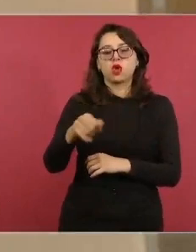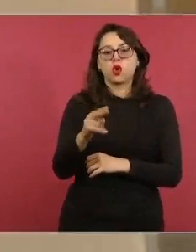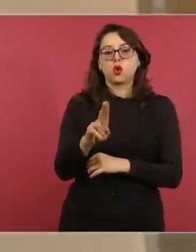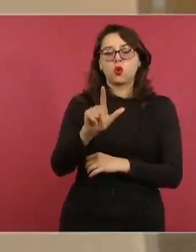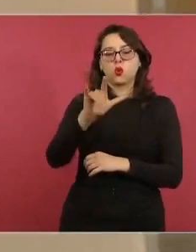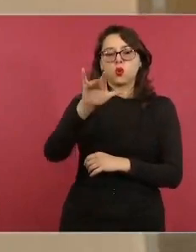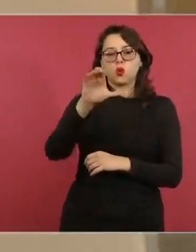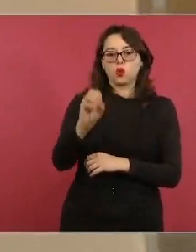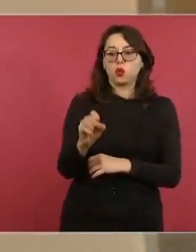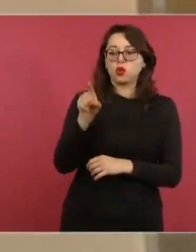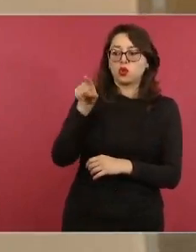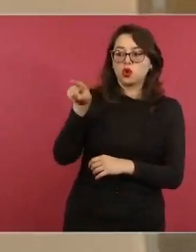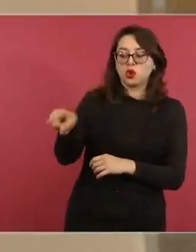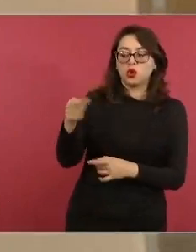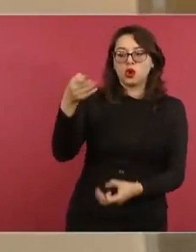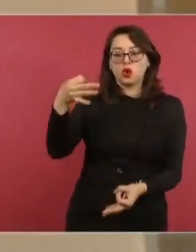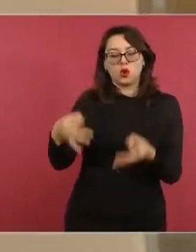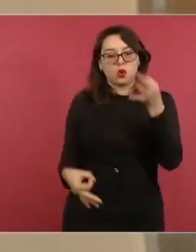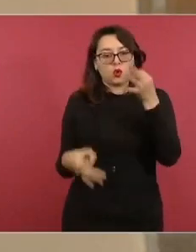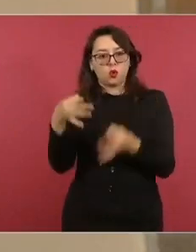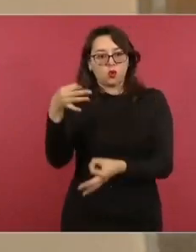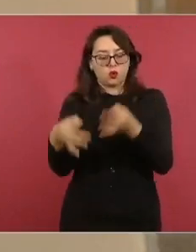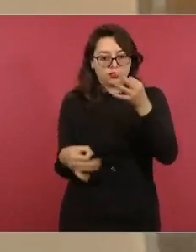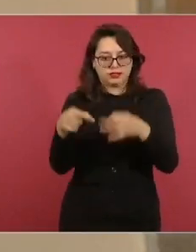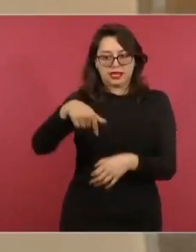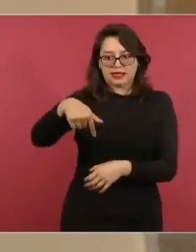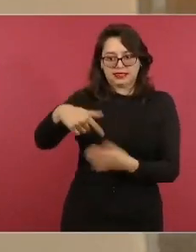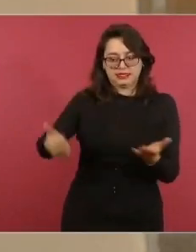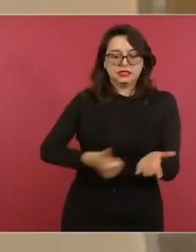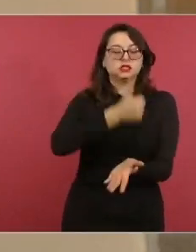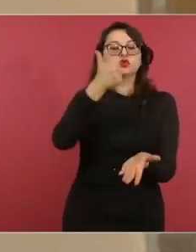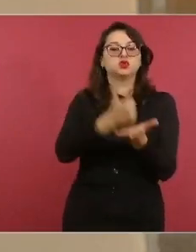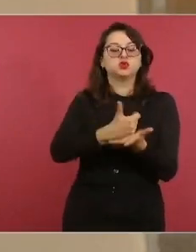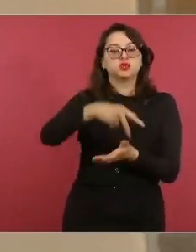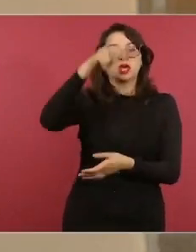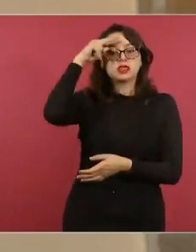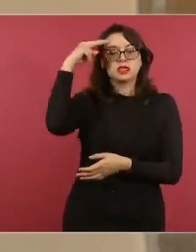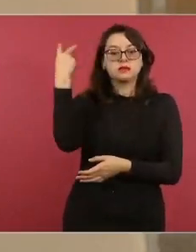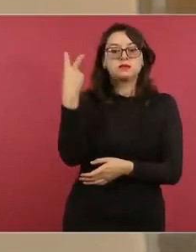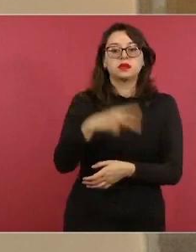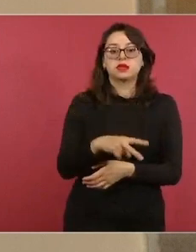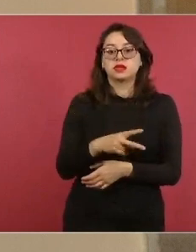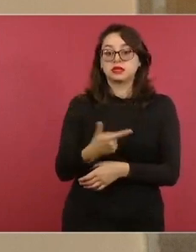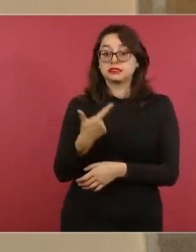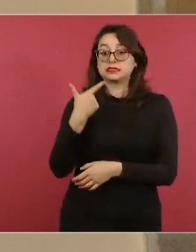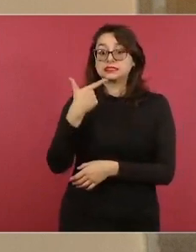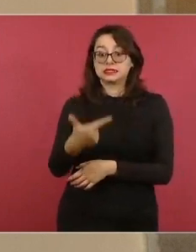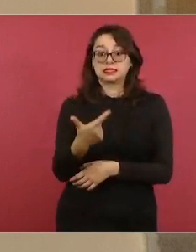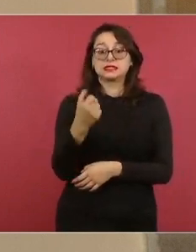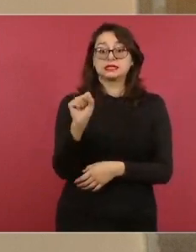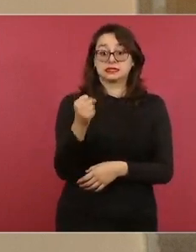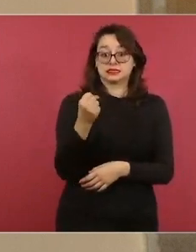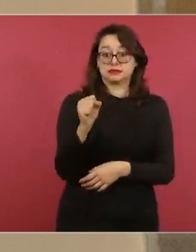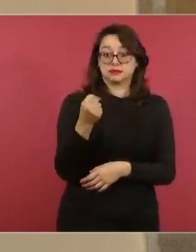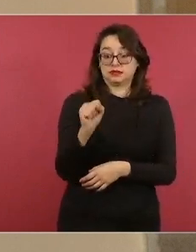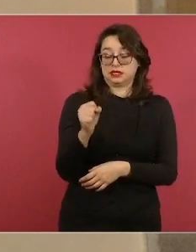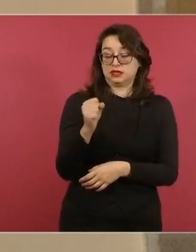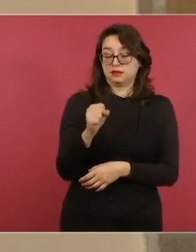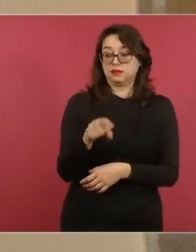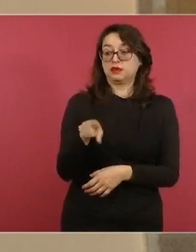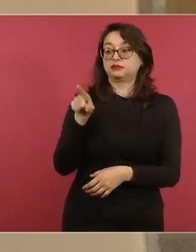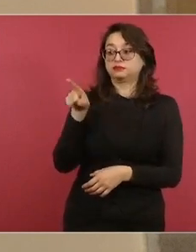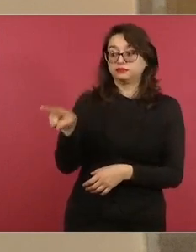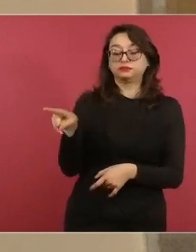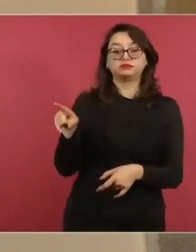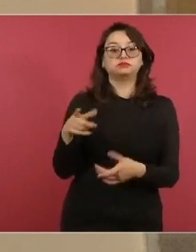de amparo en materia penal en la Ciudad de México el día siete de septiembre otorgó una suspensión